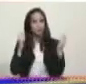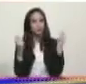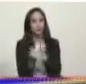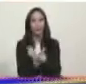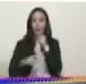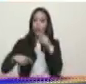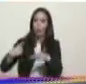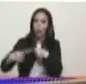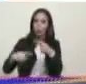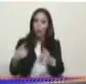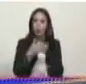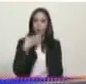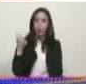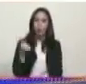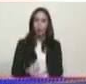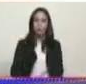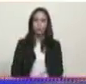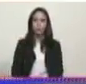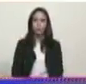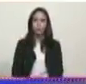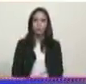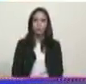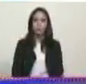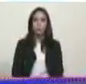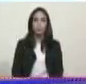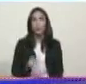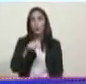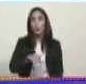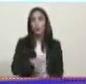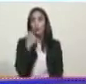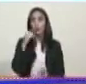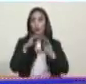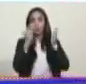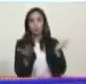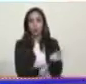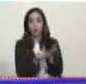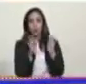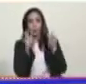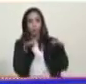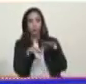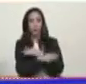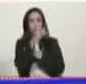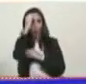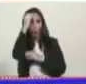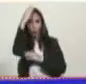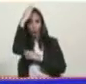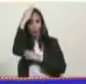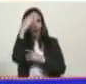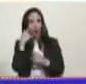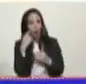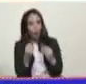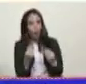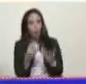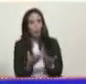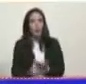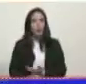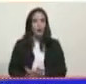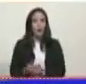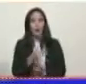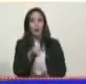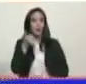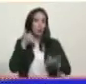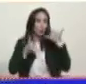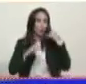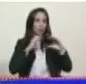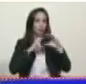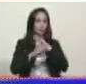días. Hoy por hoy el conocimiento en el mundo es horizontal. El acceso a las